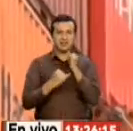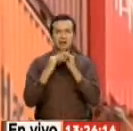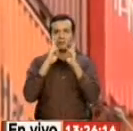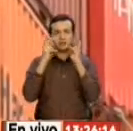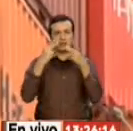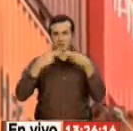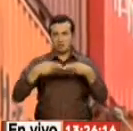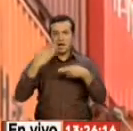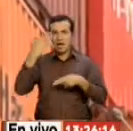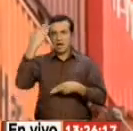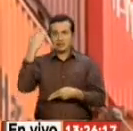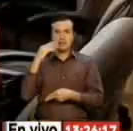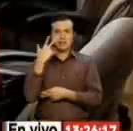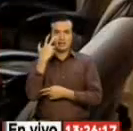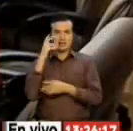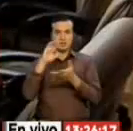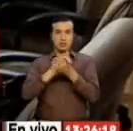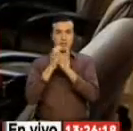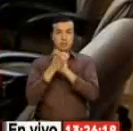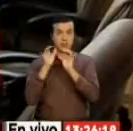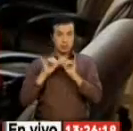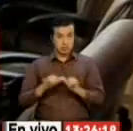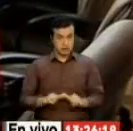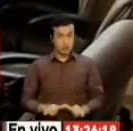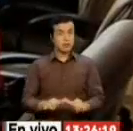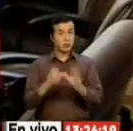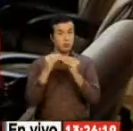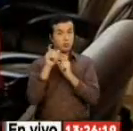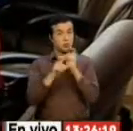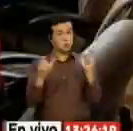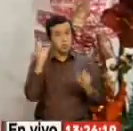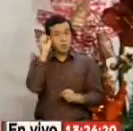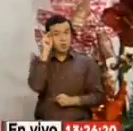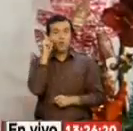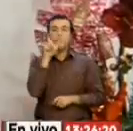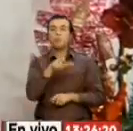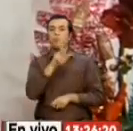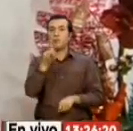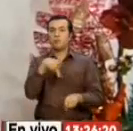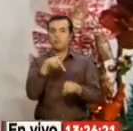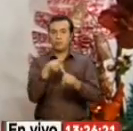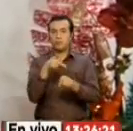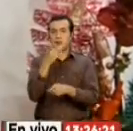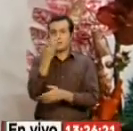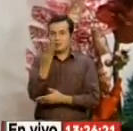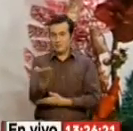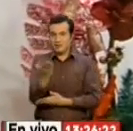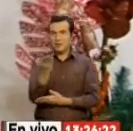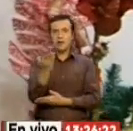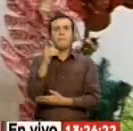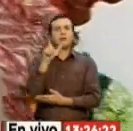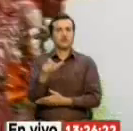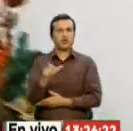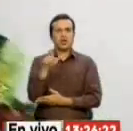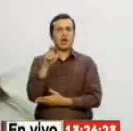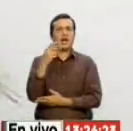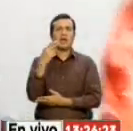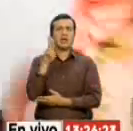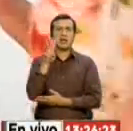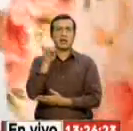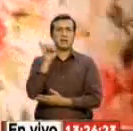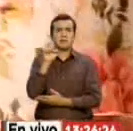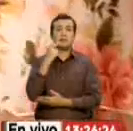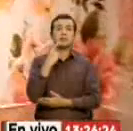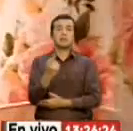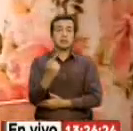el pasado 13 de noviembre continúa generando reacciones. La analista económica Cristina Hervis considera que la